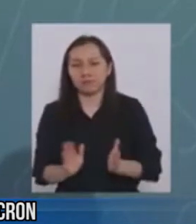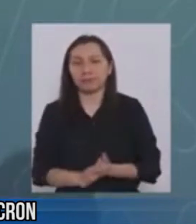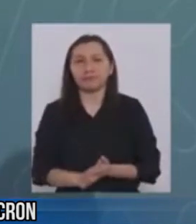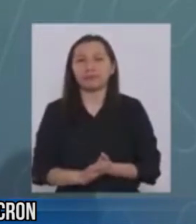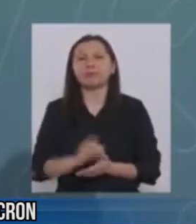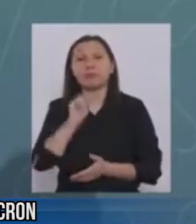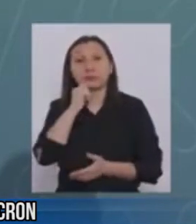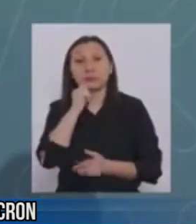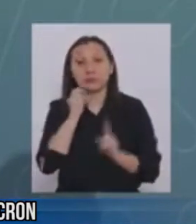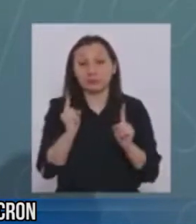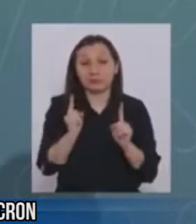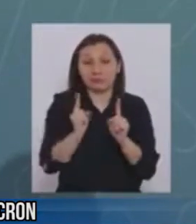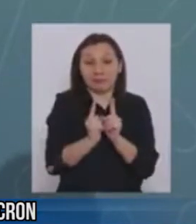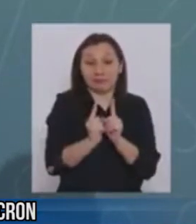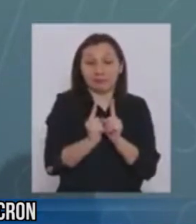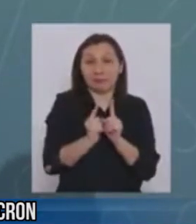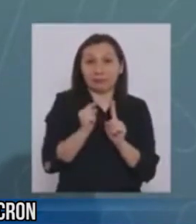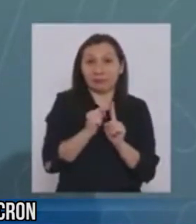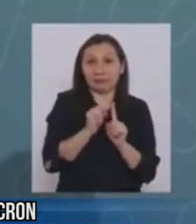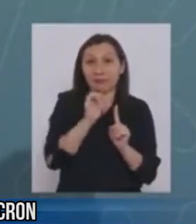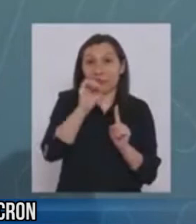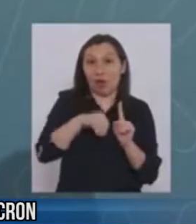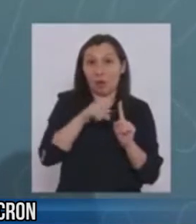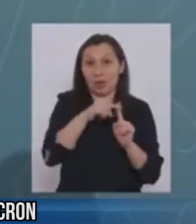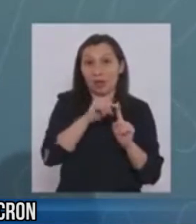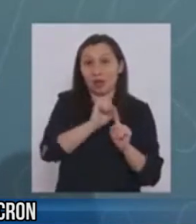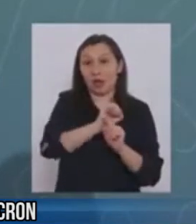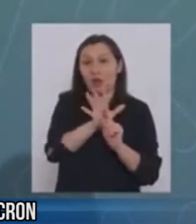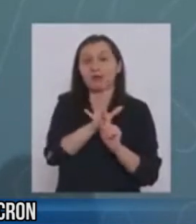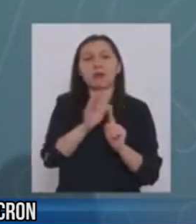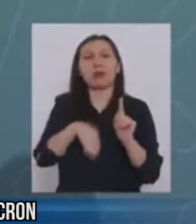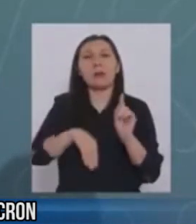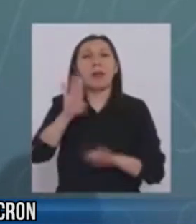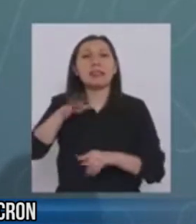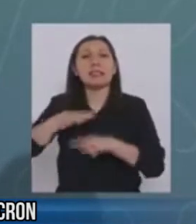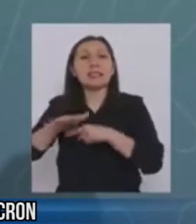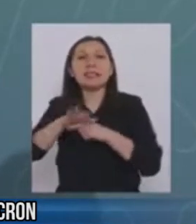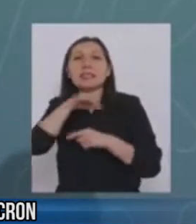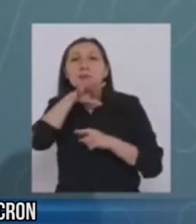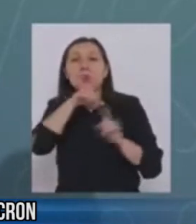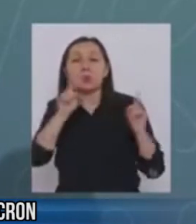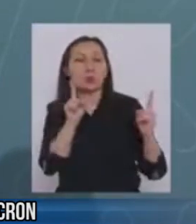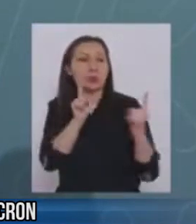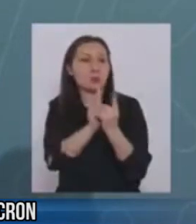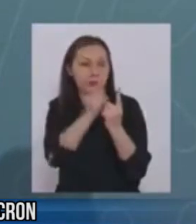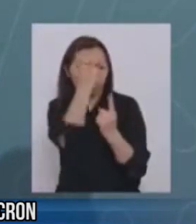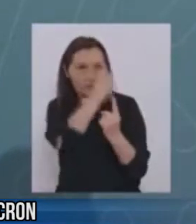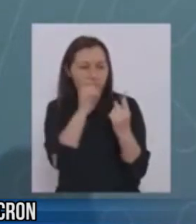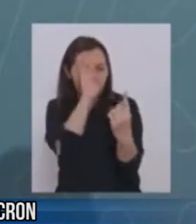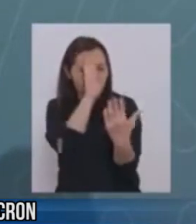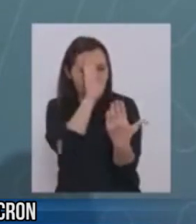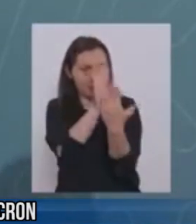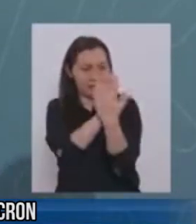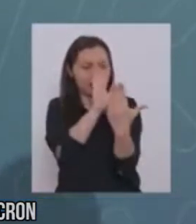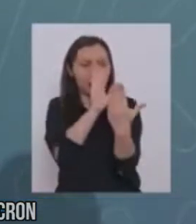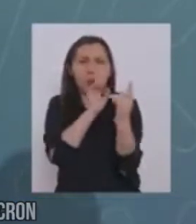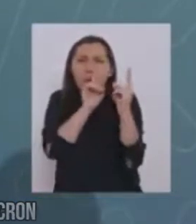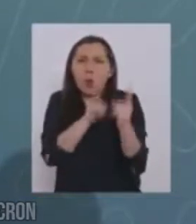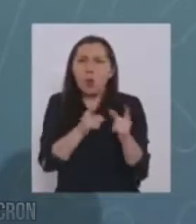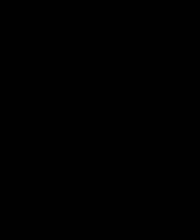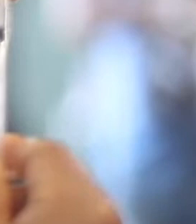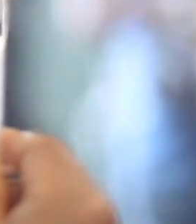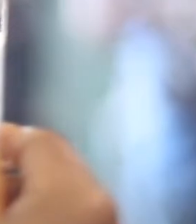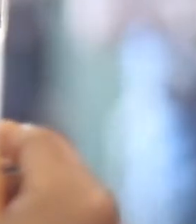considerado contacto estrecho de un caso de micro en una persona que haya estado más de 15 minutos cara a cara con el contagiado a pesar de tener